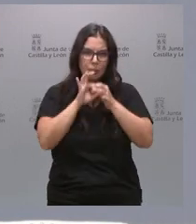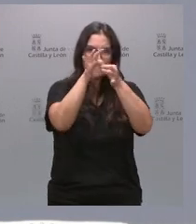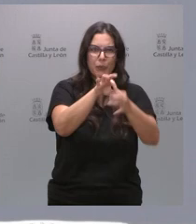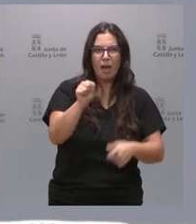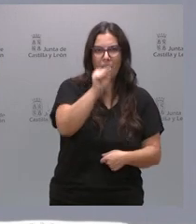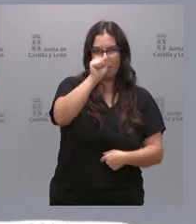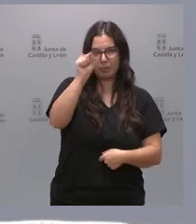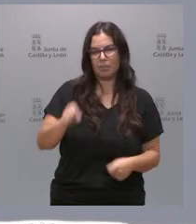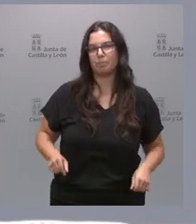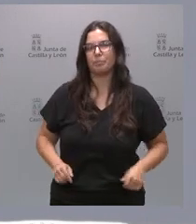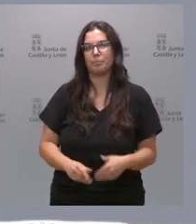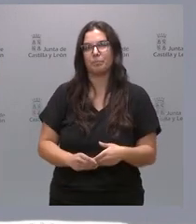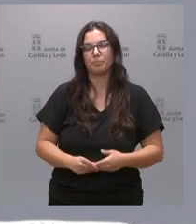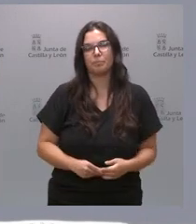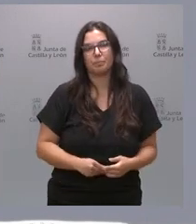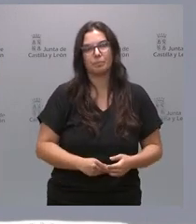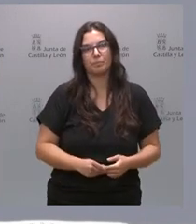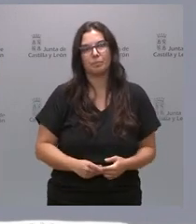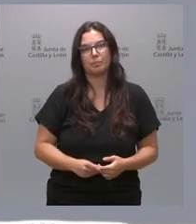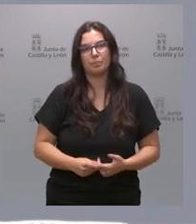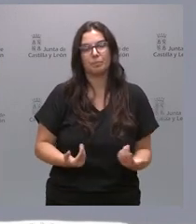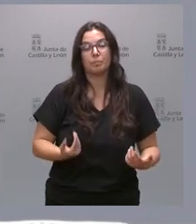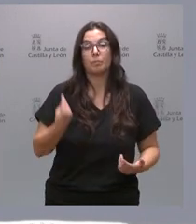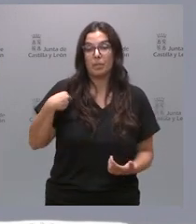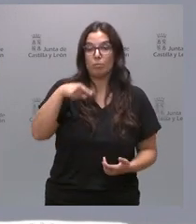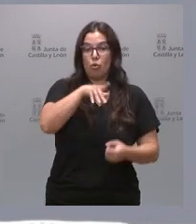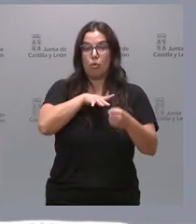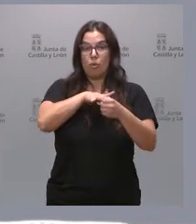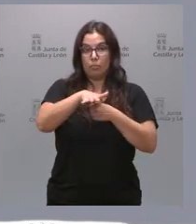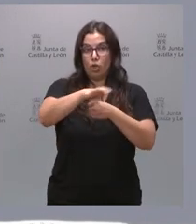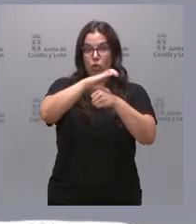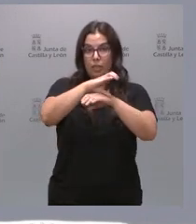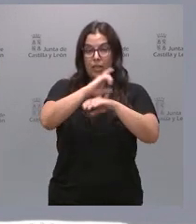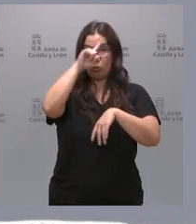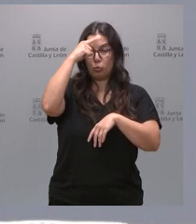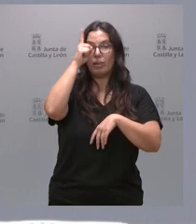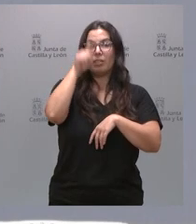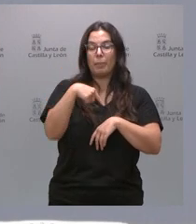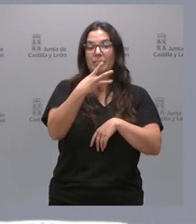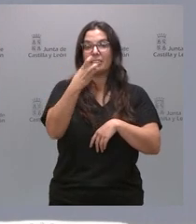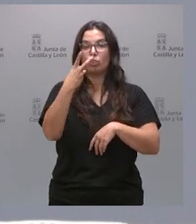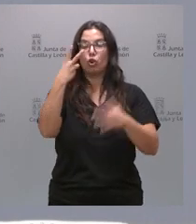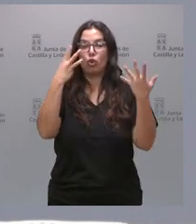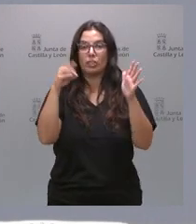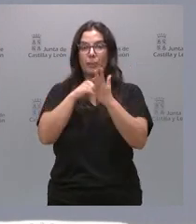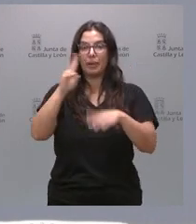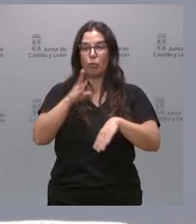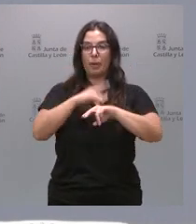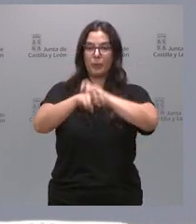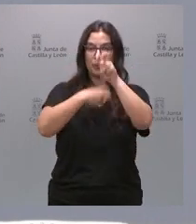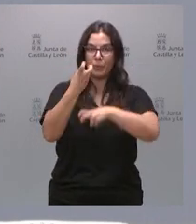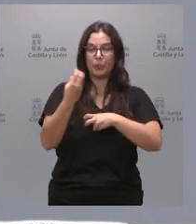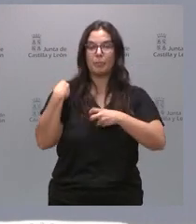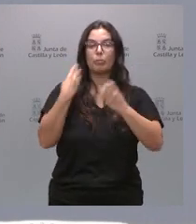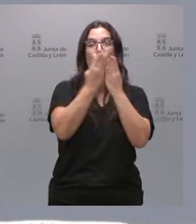Así mismo en el ámbito de la misma consejería 380.000 euros para la restauración de un tramo